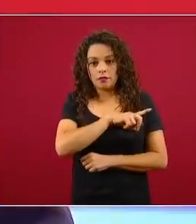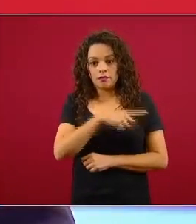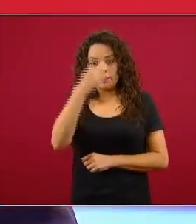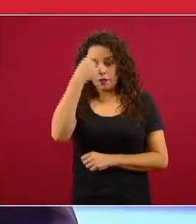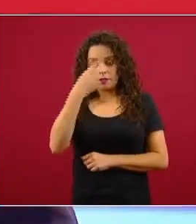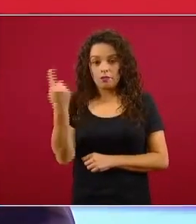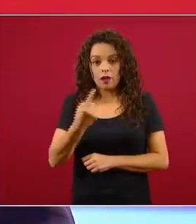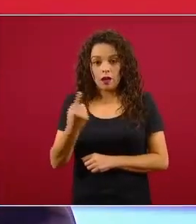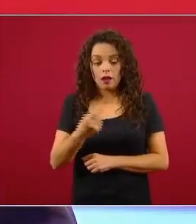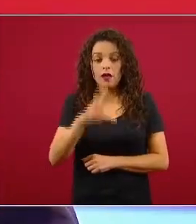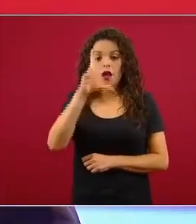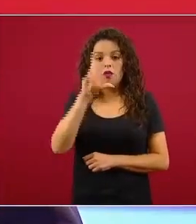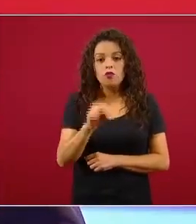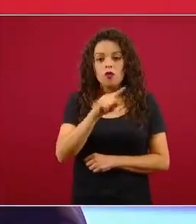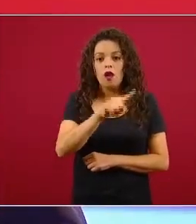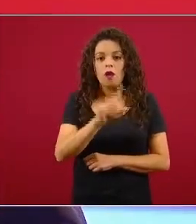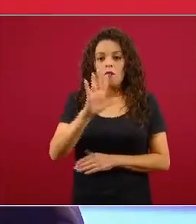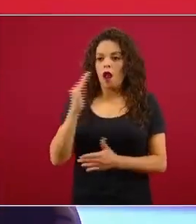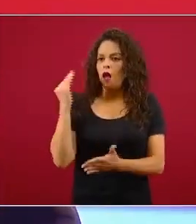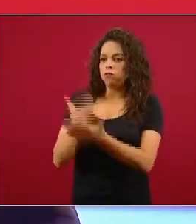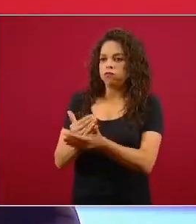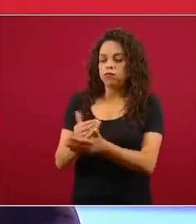por razones de trámite